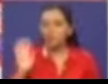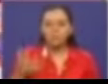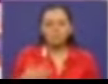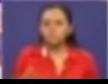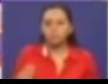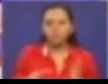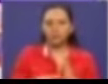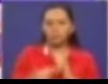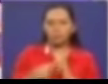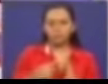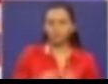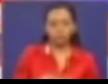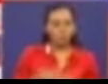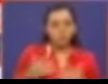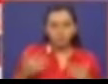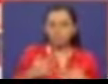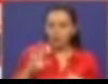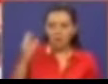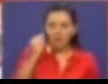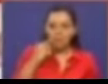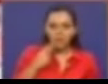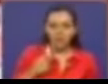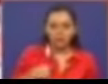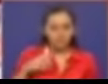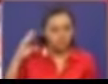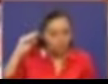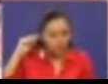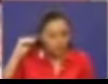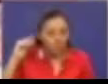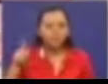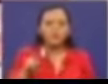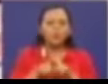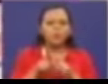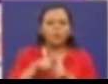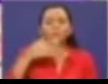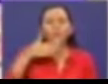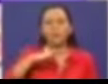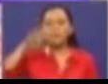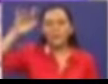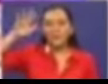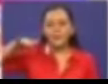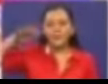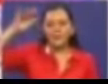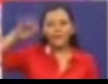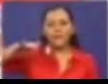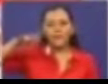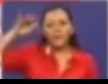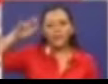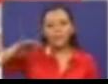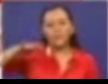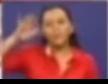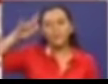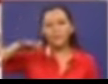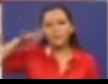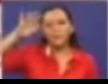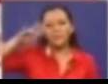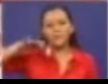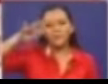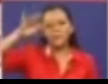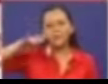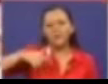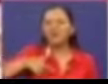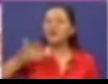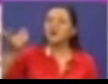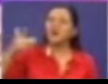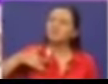que tenemos alto gasto corriente y despilfarro. Es como la llovizna, uno ni se da cuenta, ¿no? Pero si sigue caminando bajo la llovizna, queda empapado